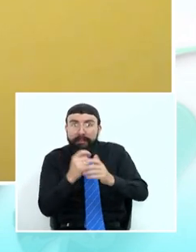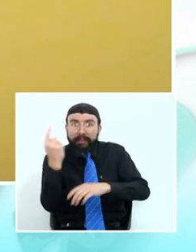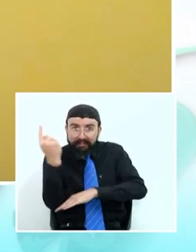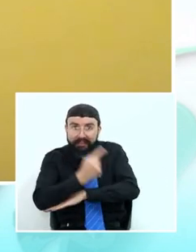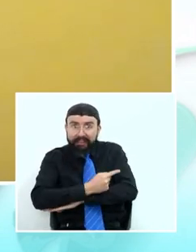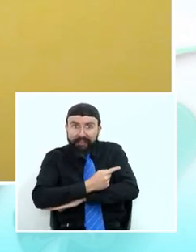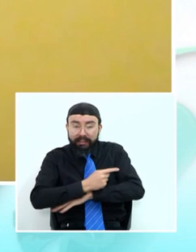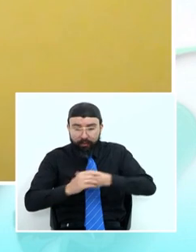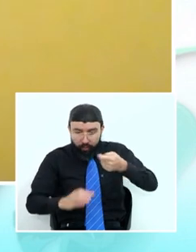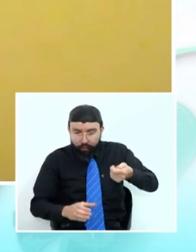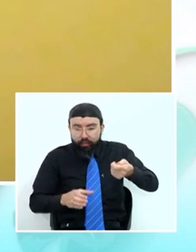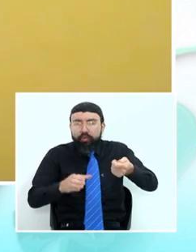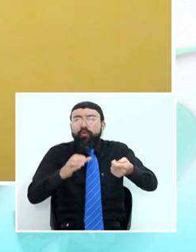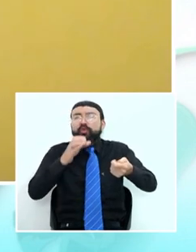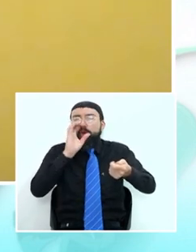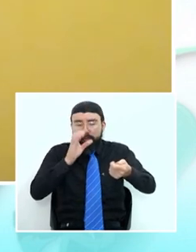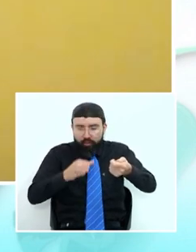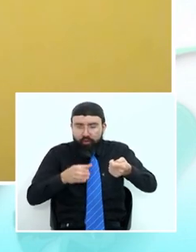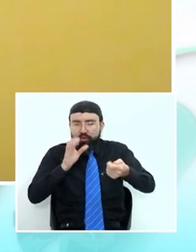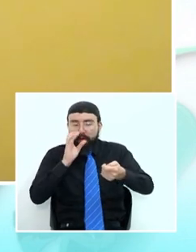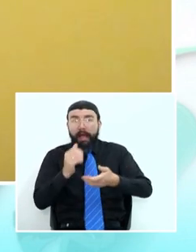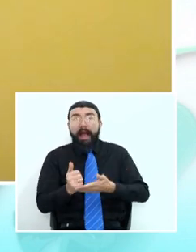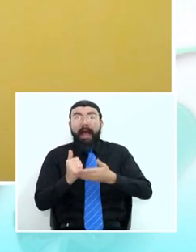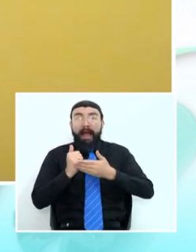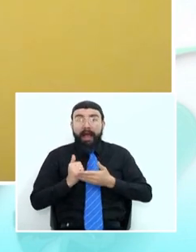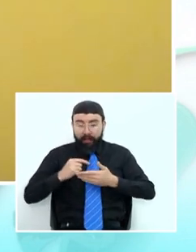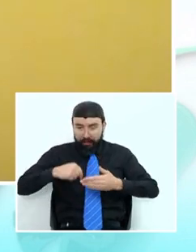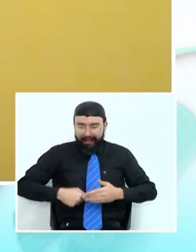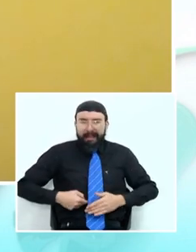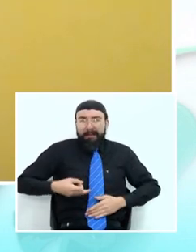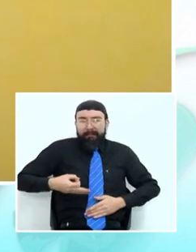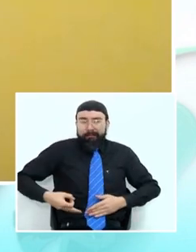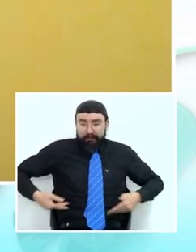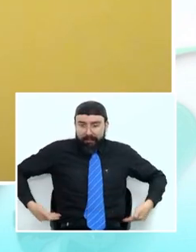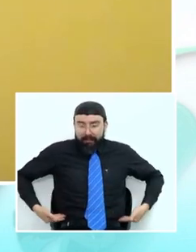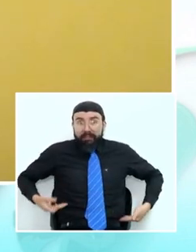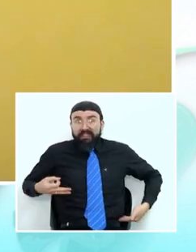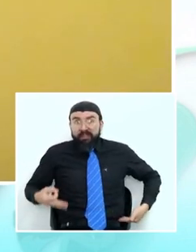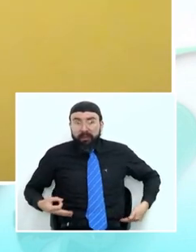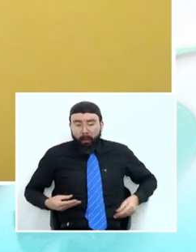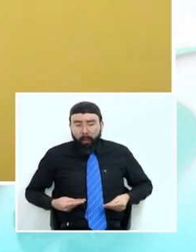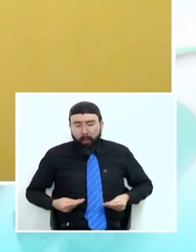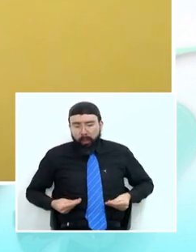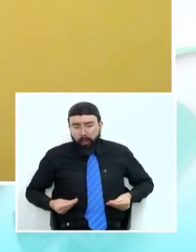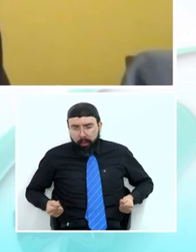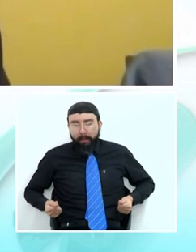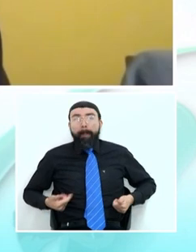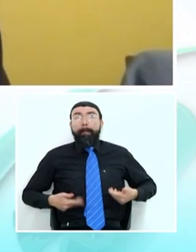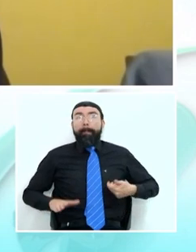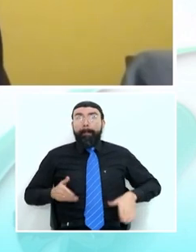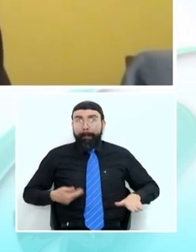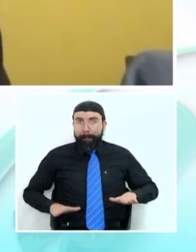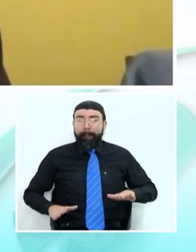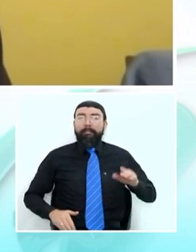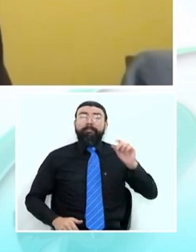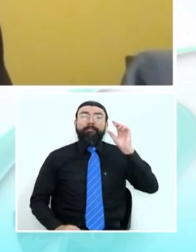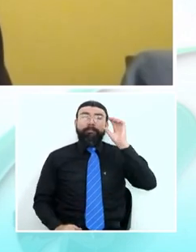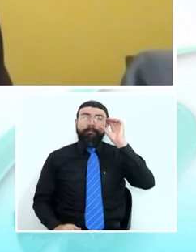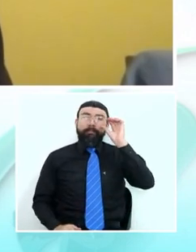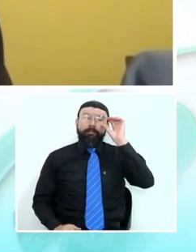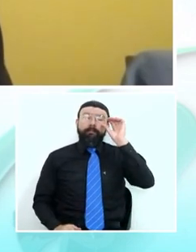diluir las piedras que están alojadas en el riñón y en la vesícula. Qué bien, qué lindo.